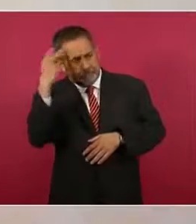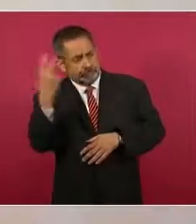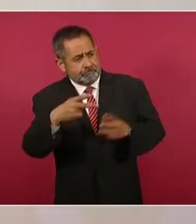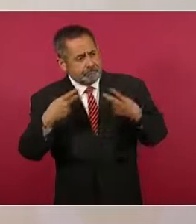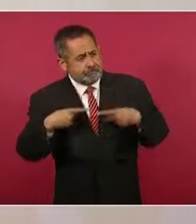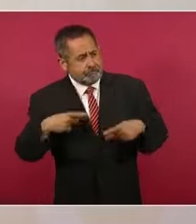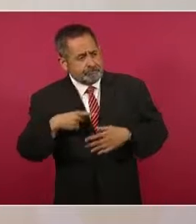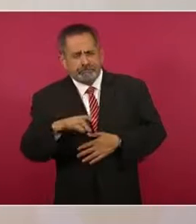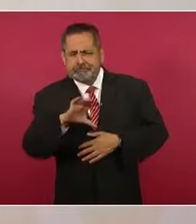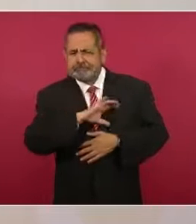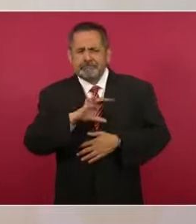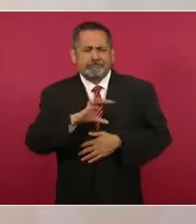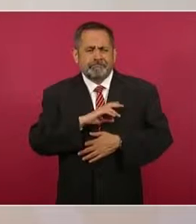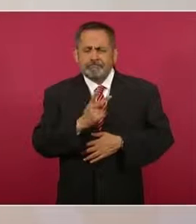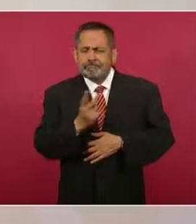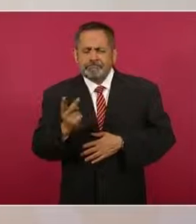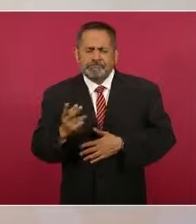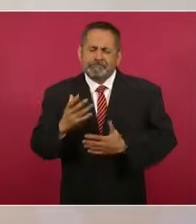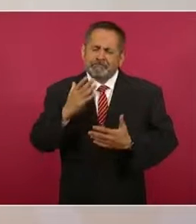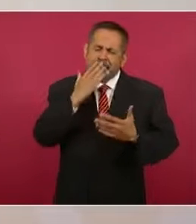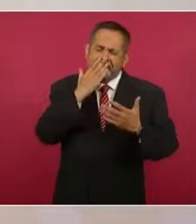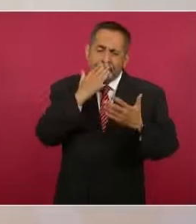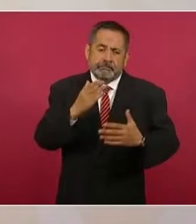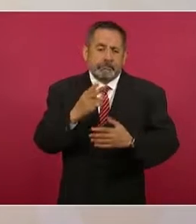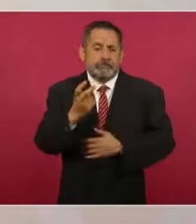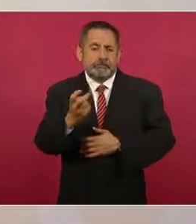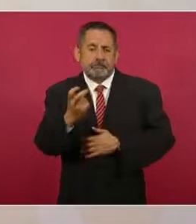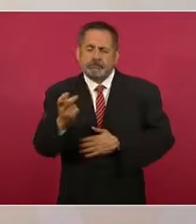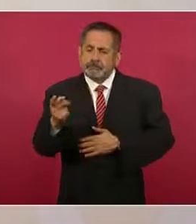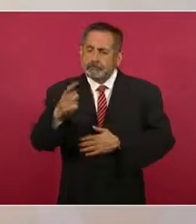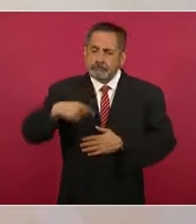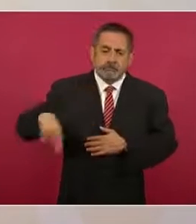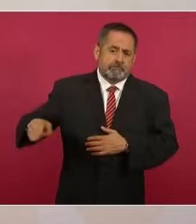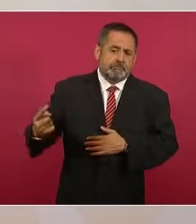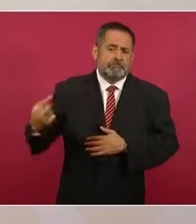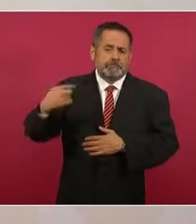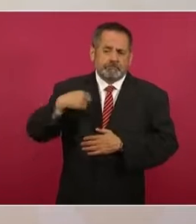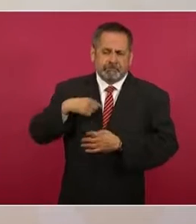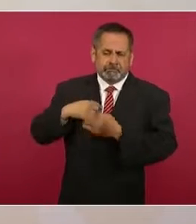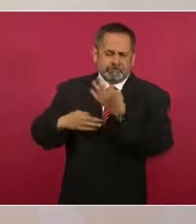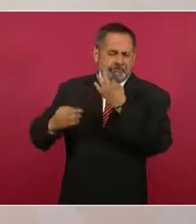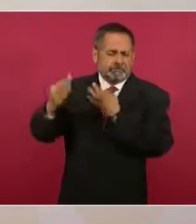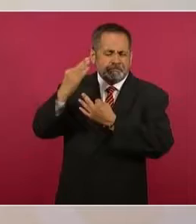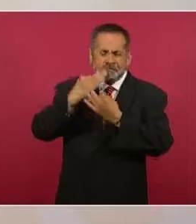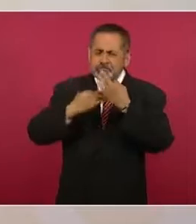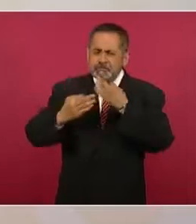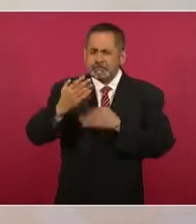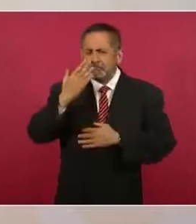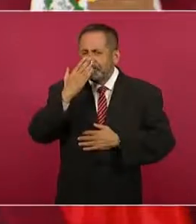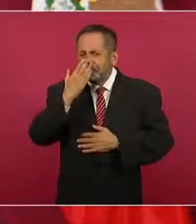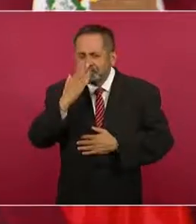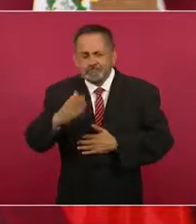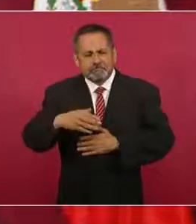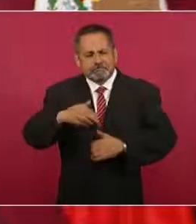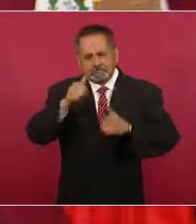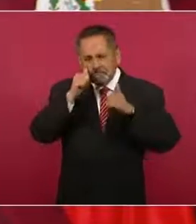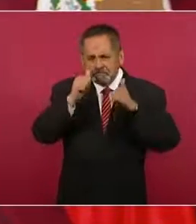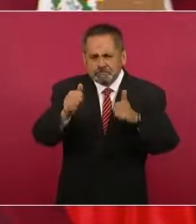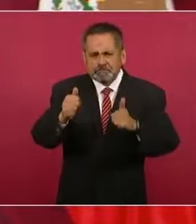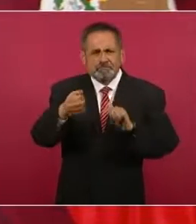Por eso nos trataron muy bien. Les decía